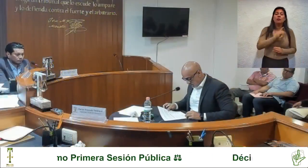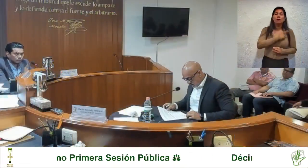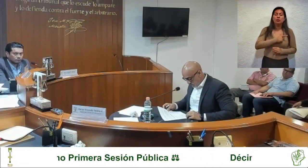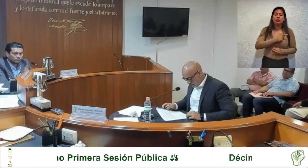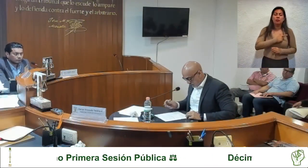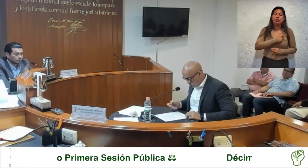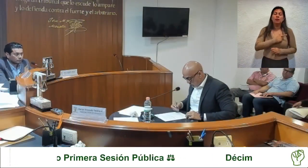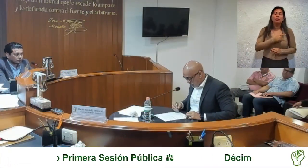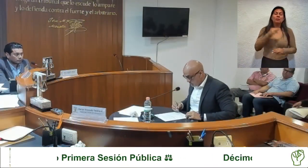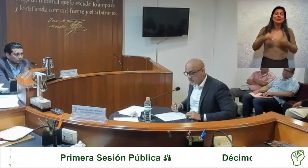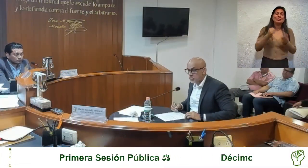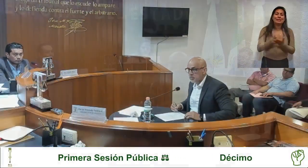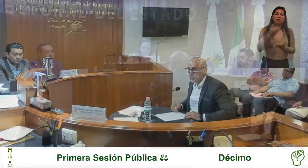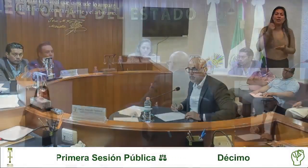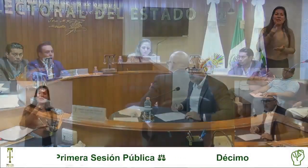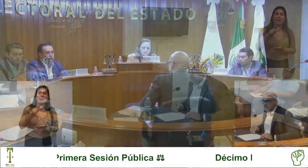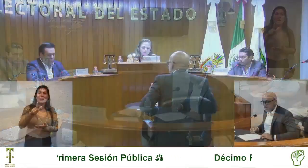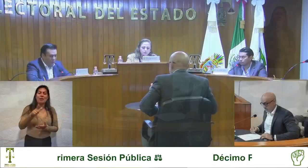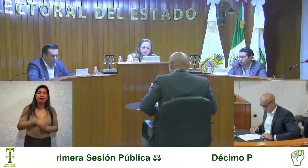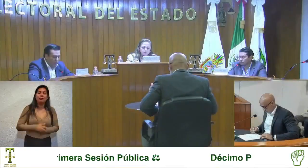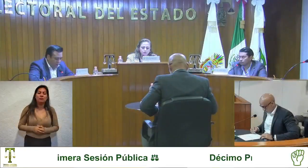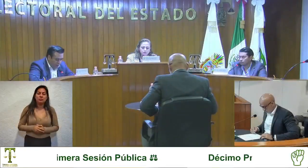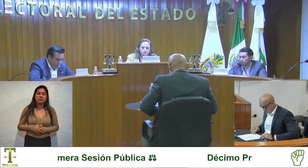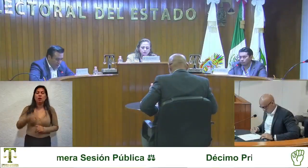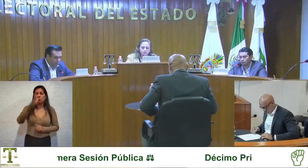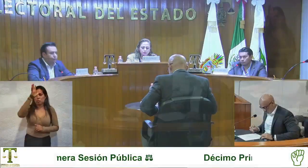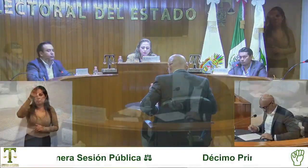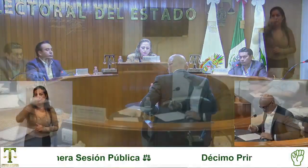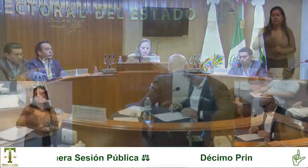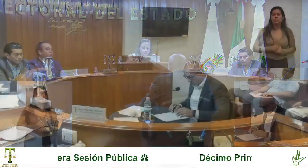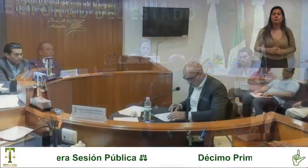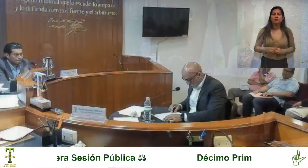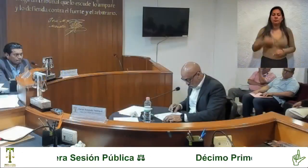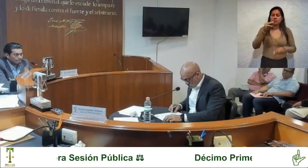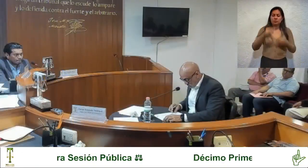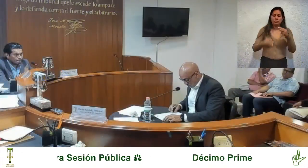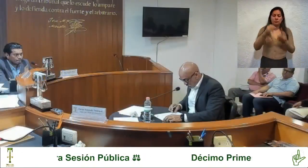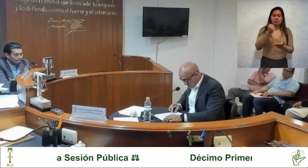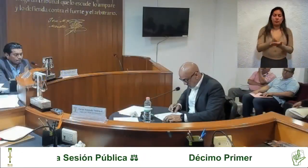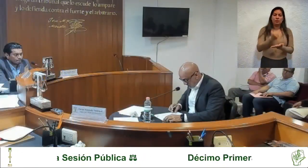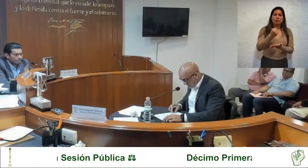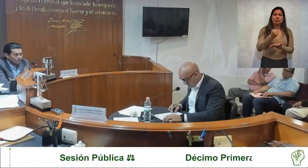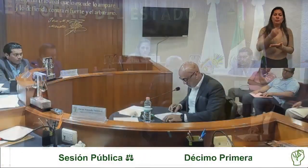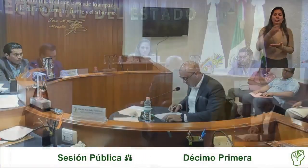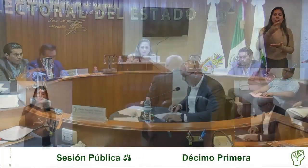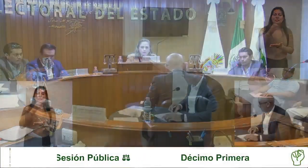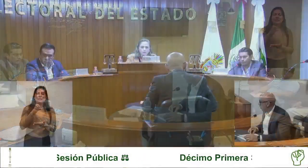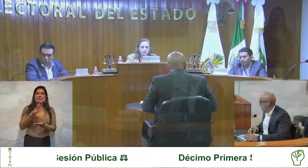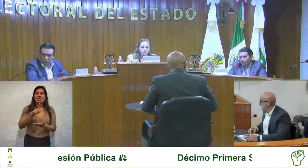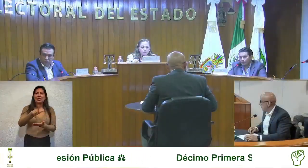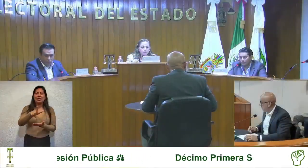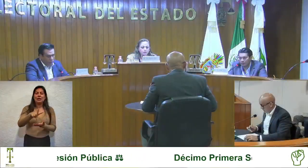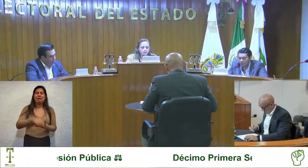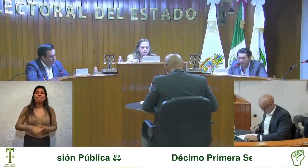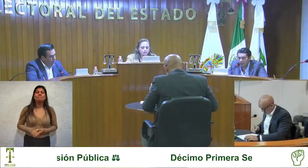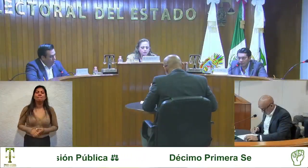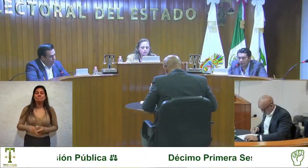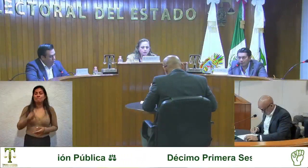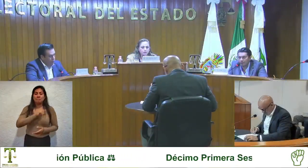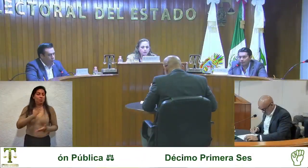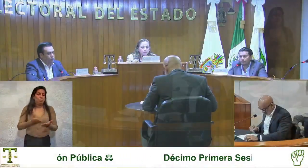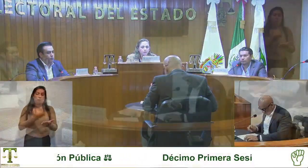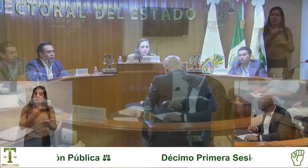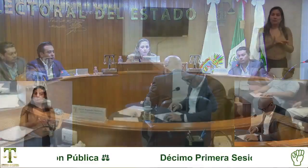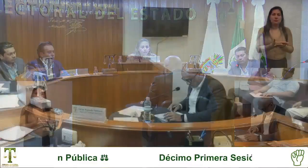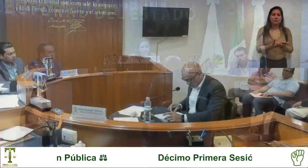presidenta. Magistrado Daniel Preciado Temiquel. A favor. Magistrado ponente César Salgado Alpizar. Es proyecto de mi